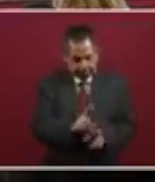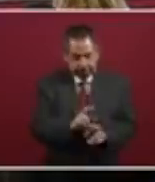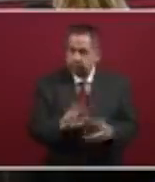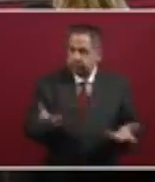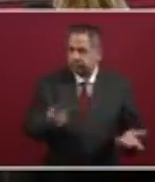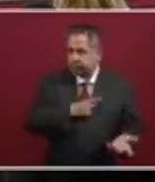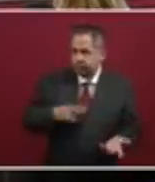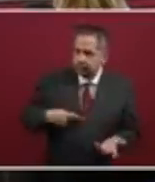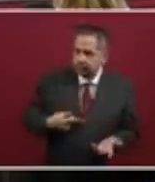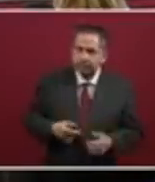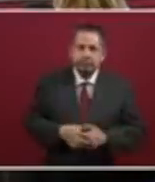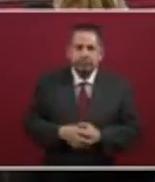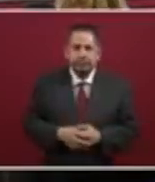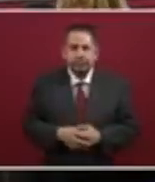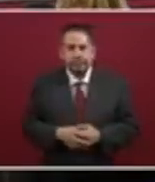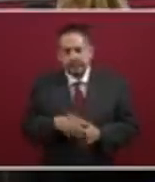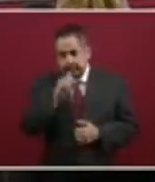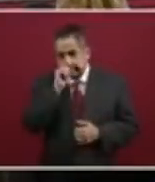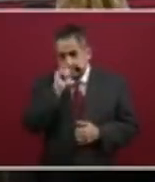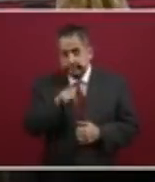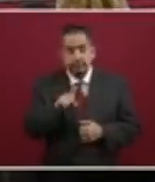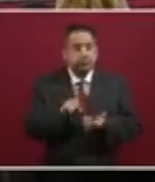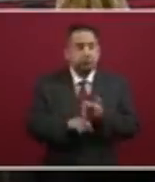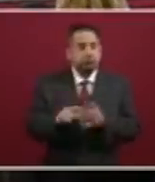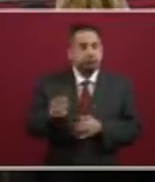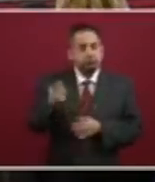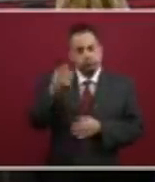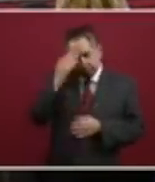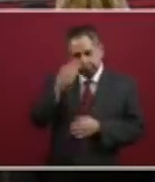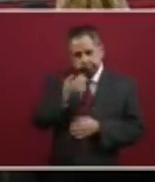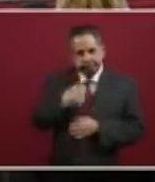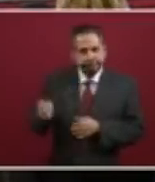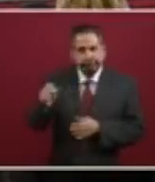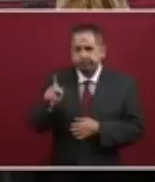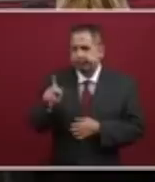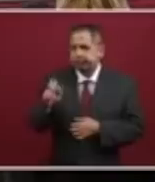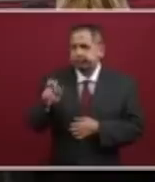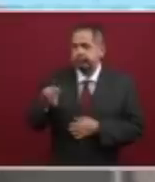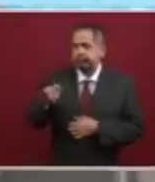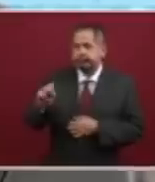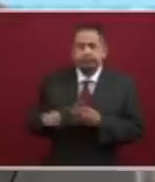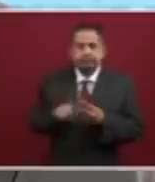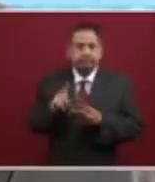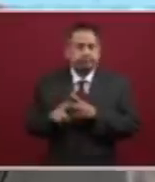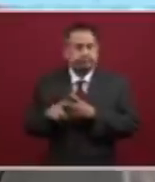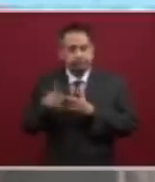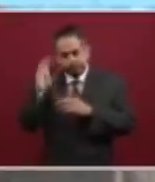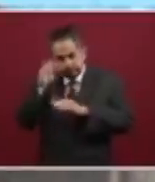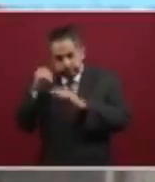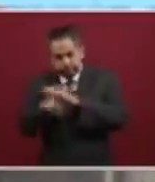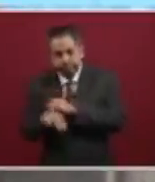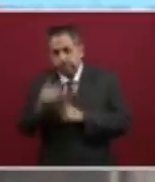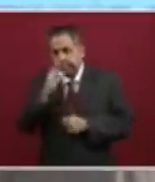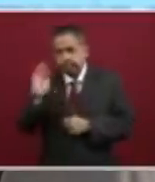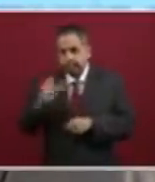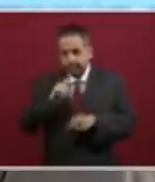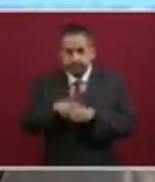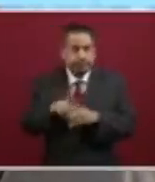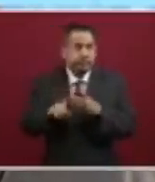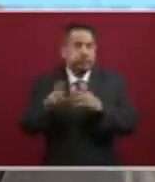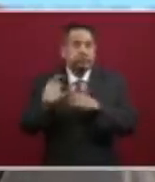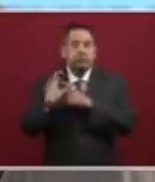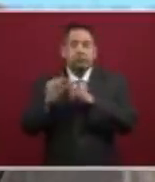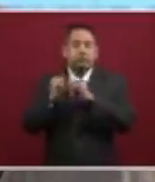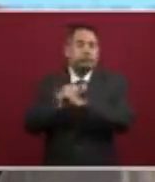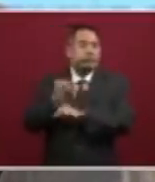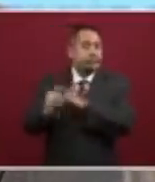ello, y con el apoyo de servicios periciales de la Fiscalía General, de la División Científica de la Policía Federal, del Comité Internacional de la